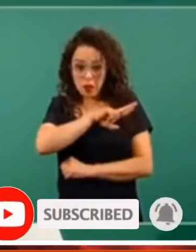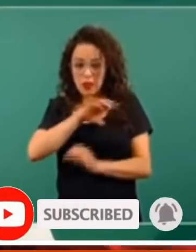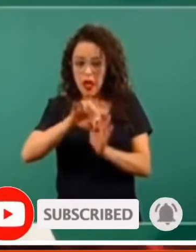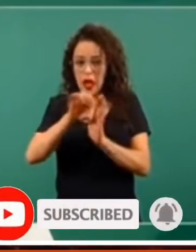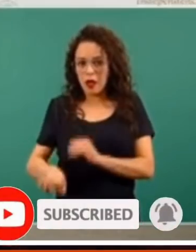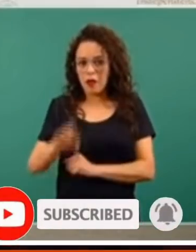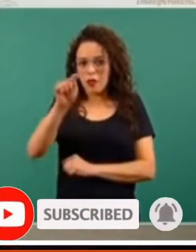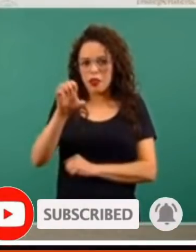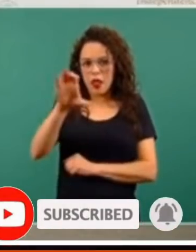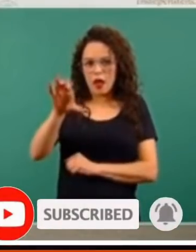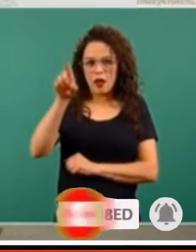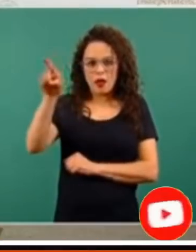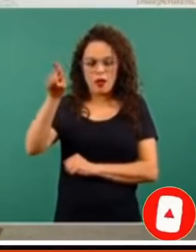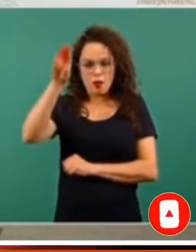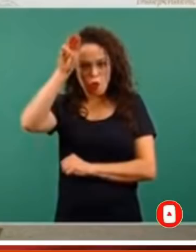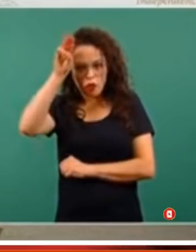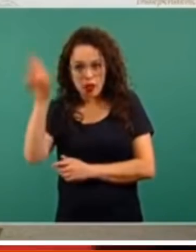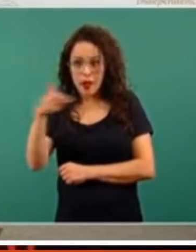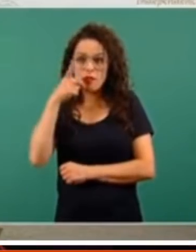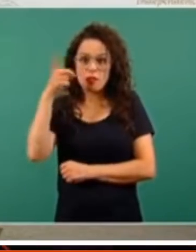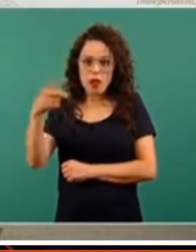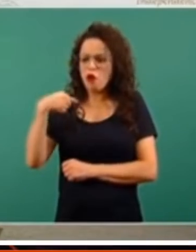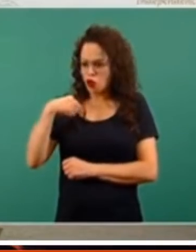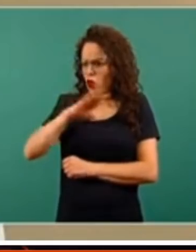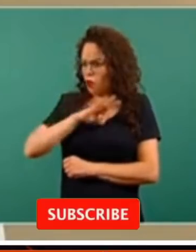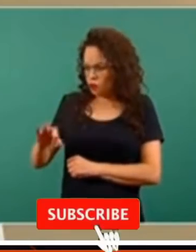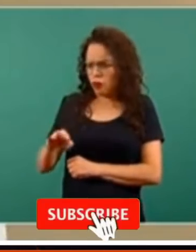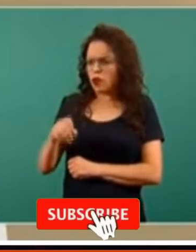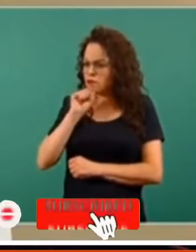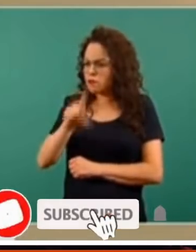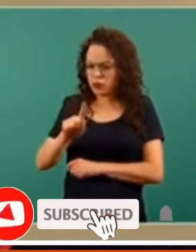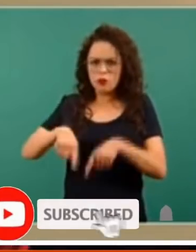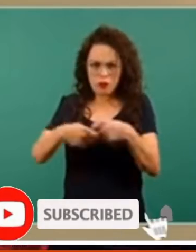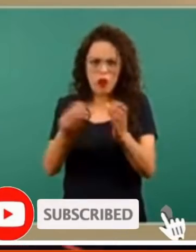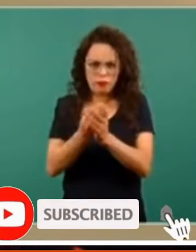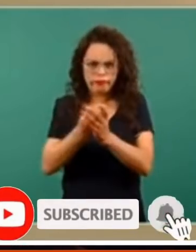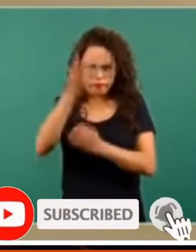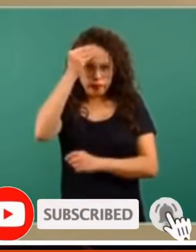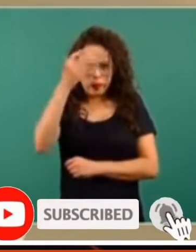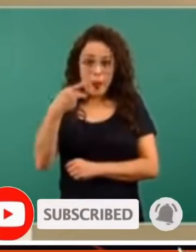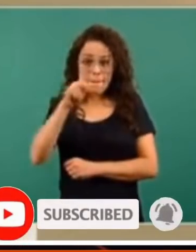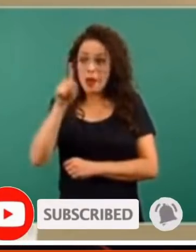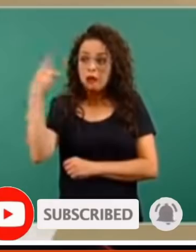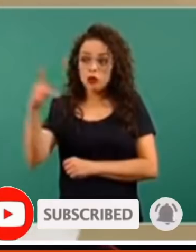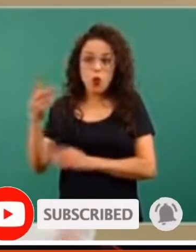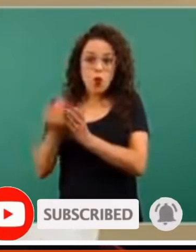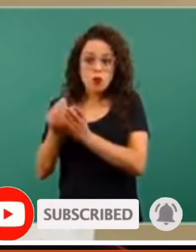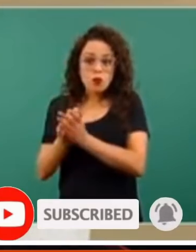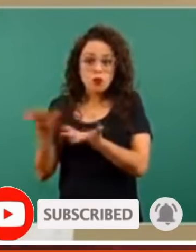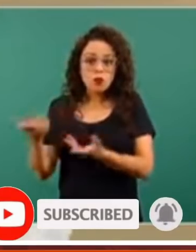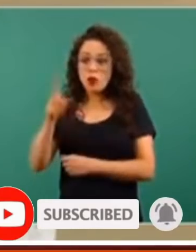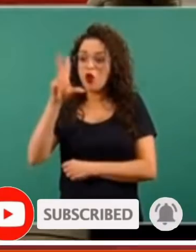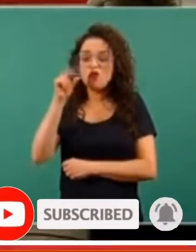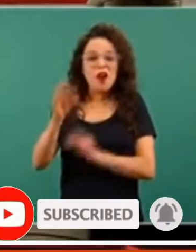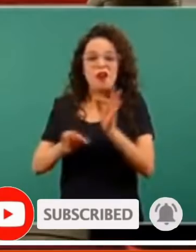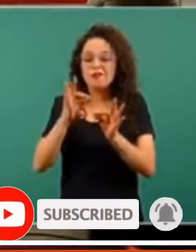Monterrey, habían planteado que ellos mismos podían brindar capacitación, pero por alguna razón no tuvieron listo su curso y les ayudó la UAM